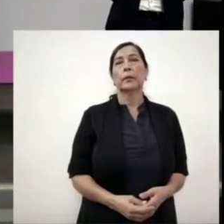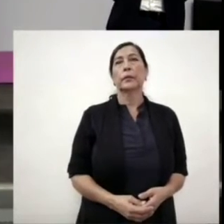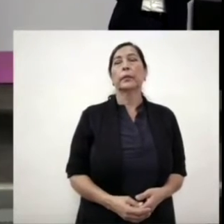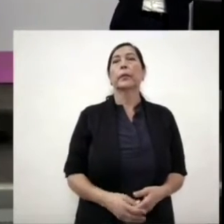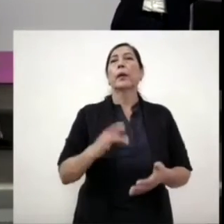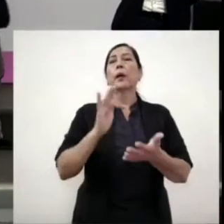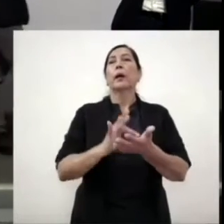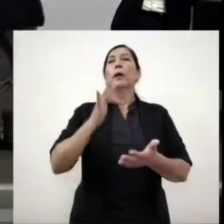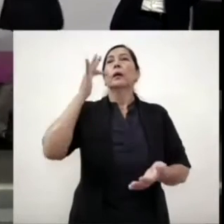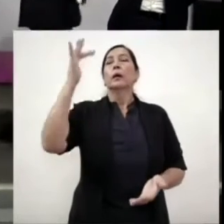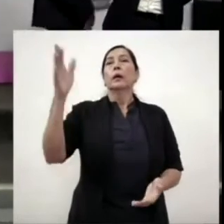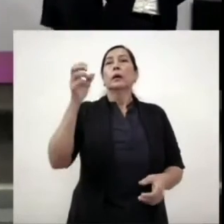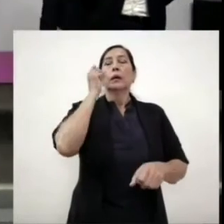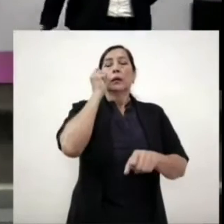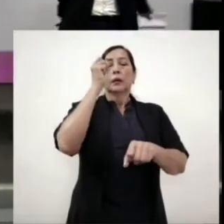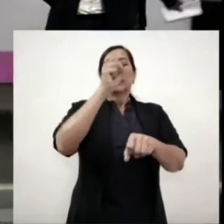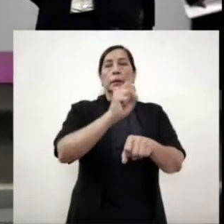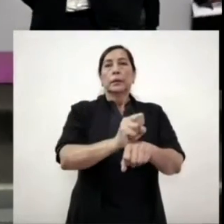Gracias, secretario.